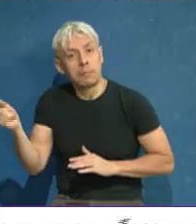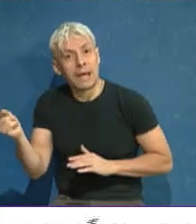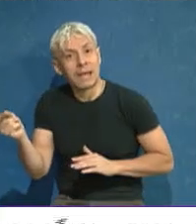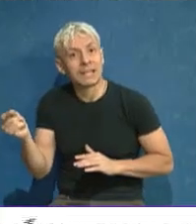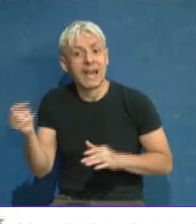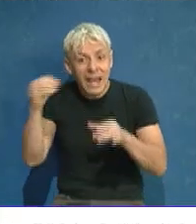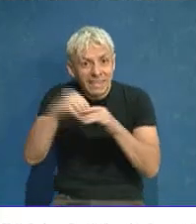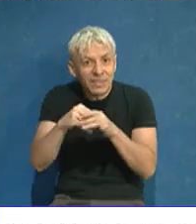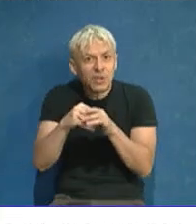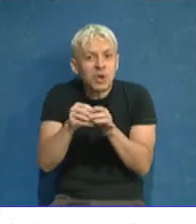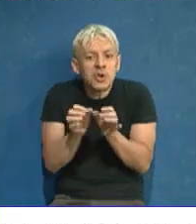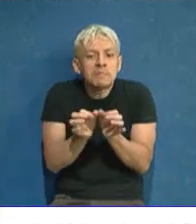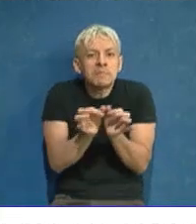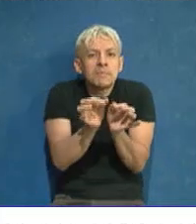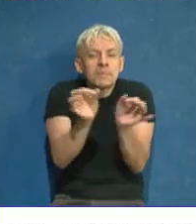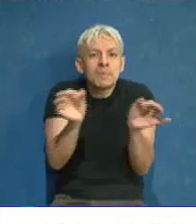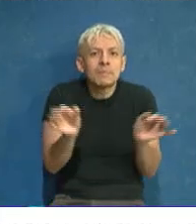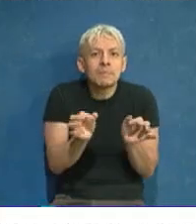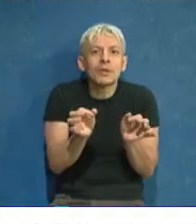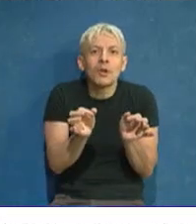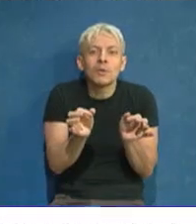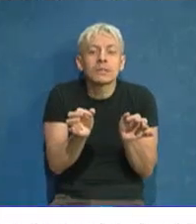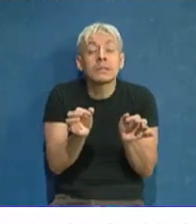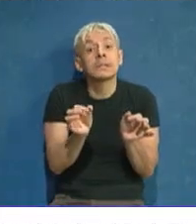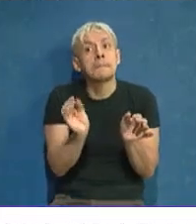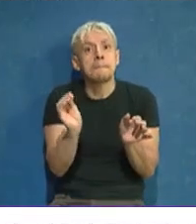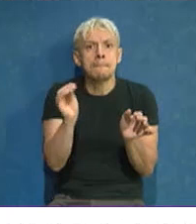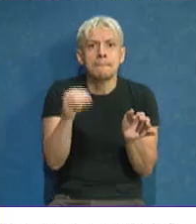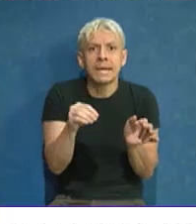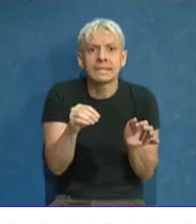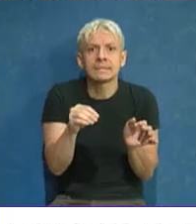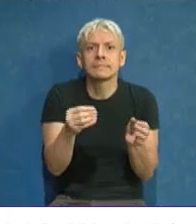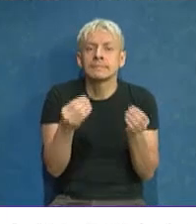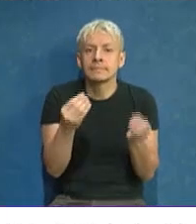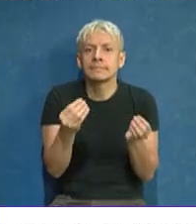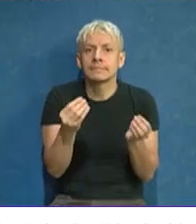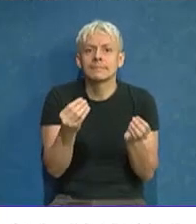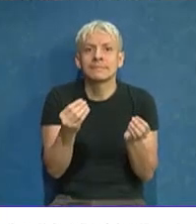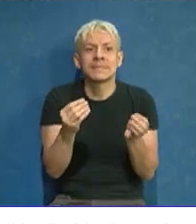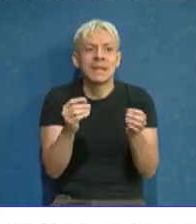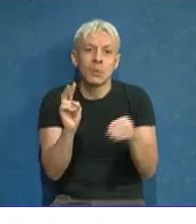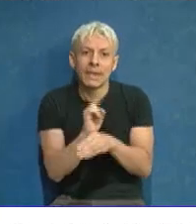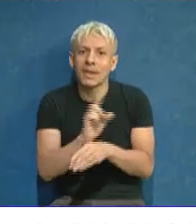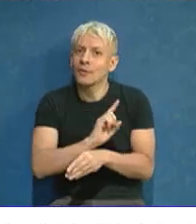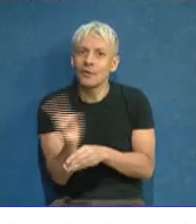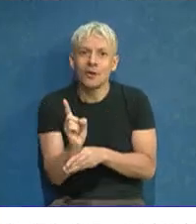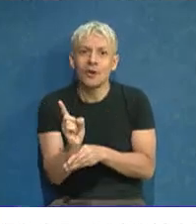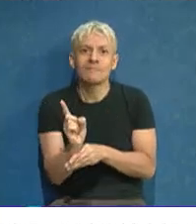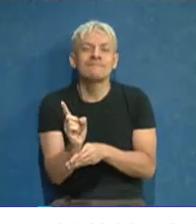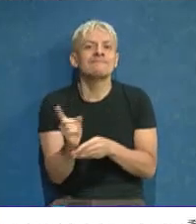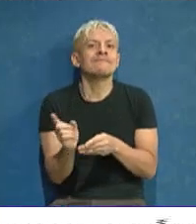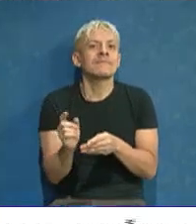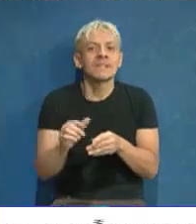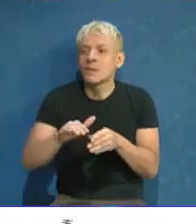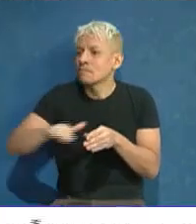microbiana y si nosotros le sumamos a ello prácticas que no son las adecuadas en la manipulación de alimentos la